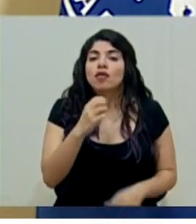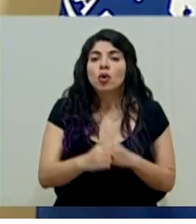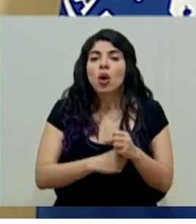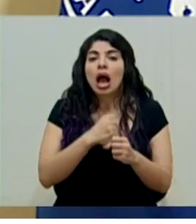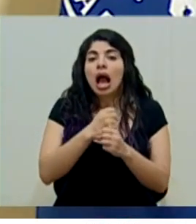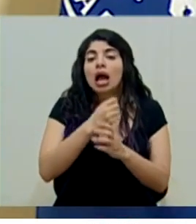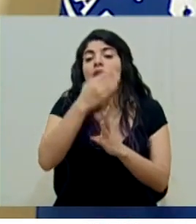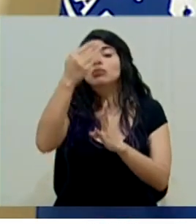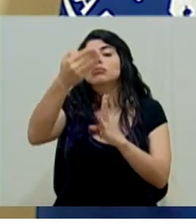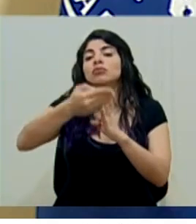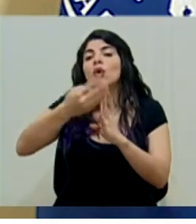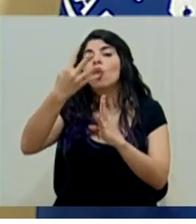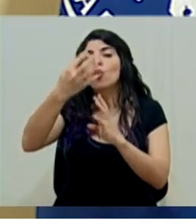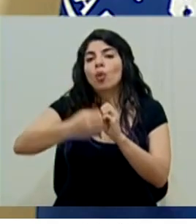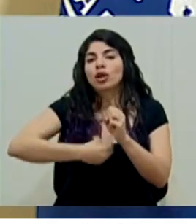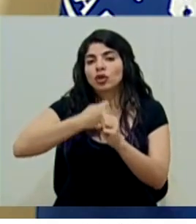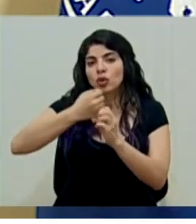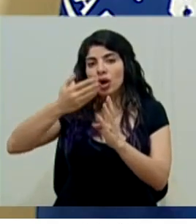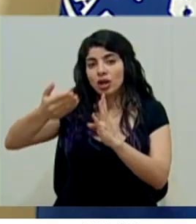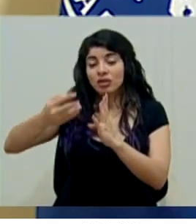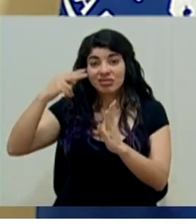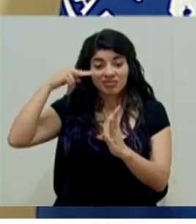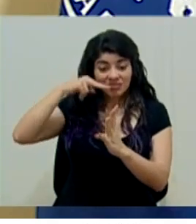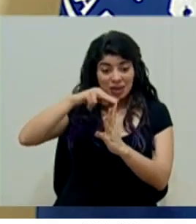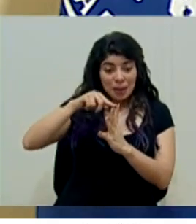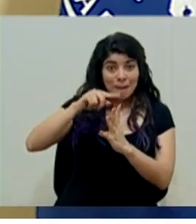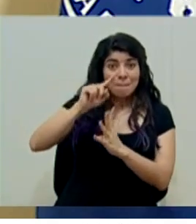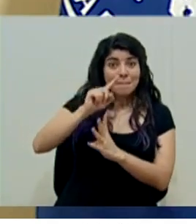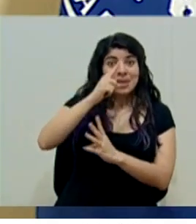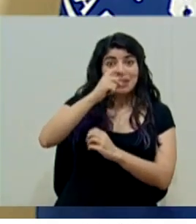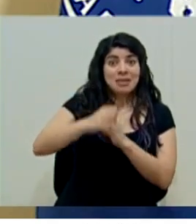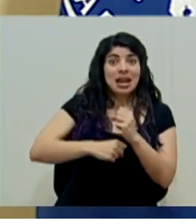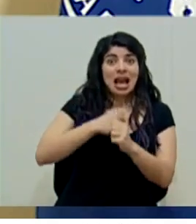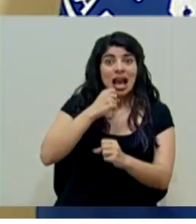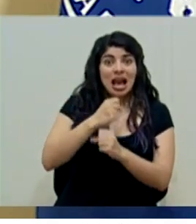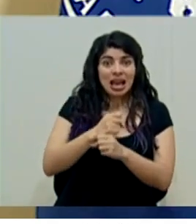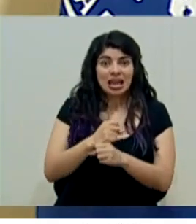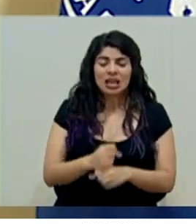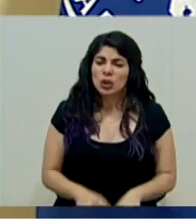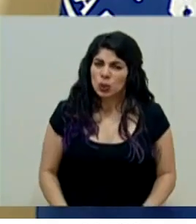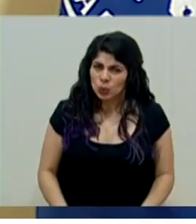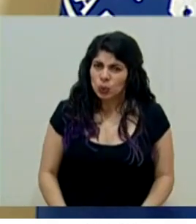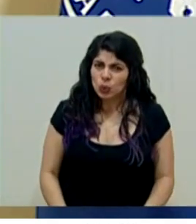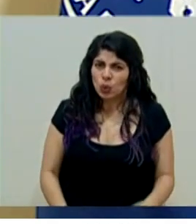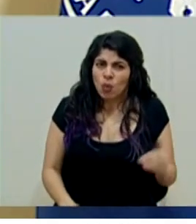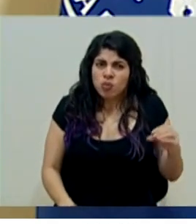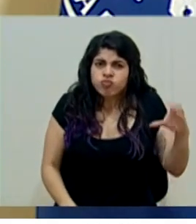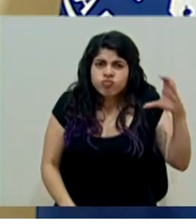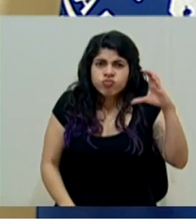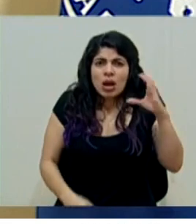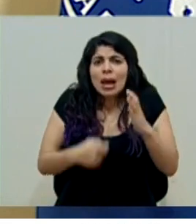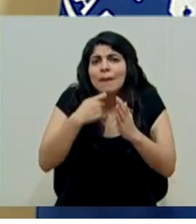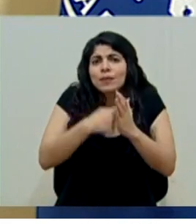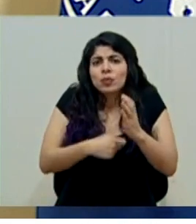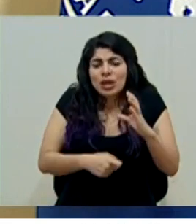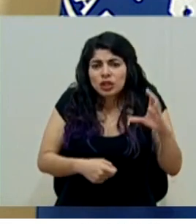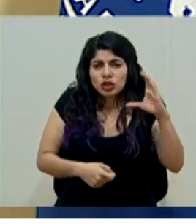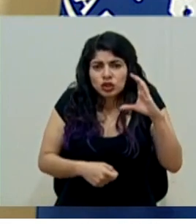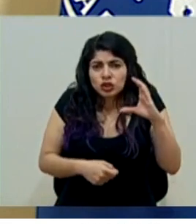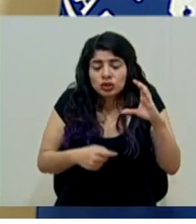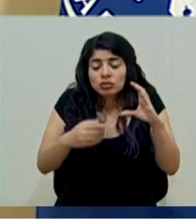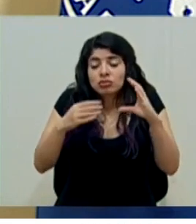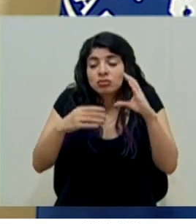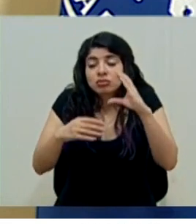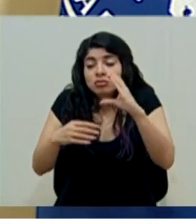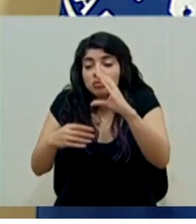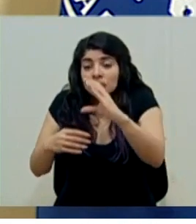4. Ciertamente, si uno ve el año 1, hay un importante aporte de impuestos. Pero al año